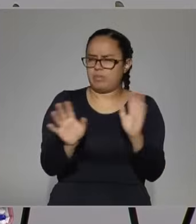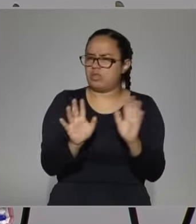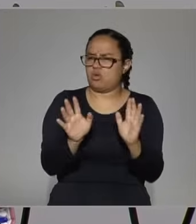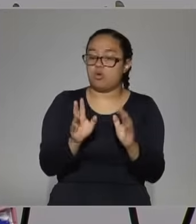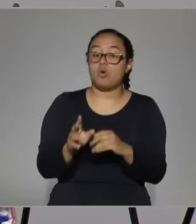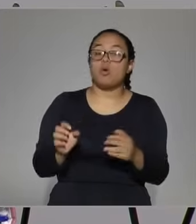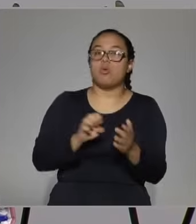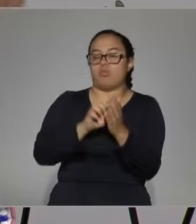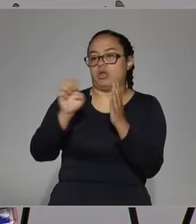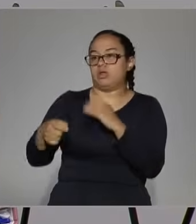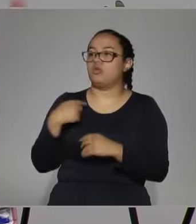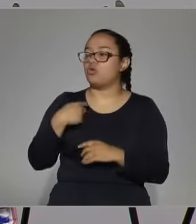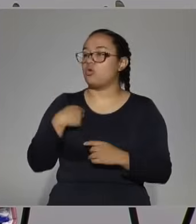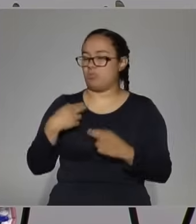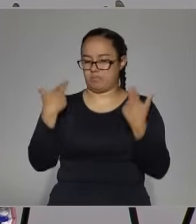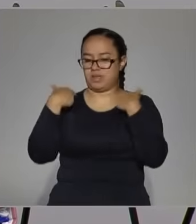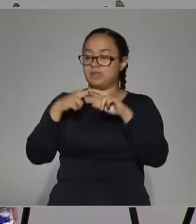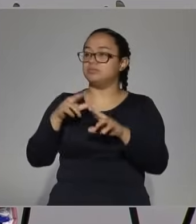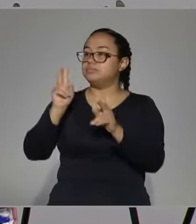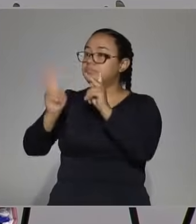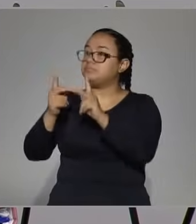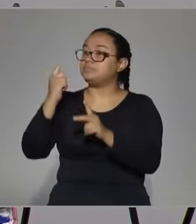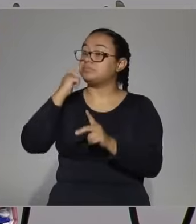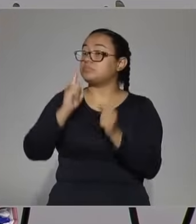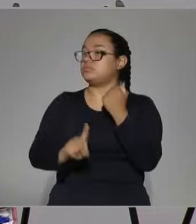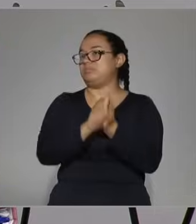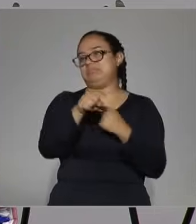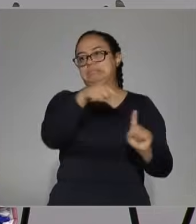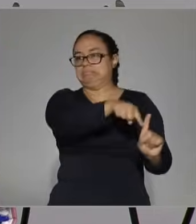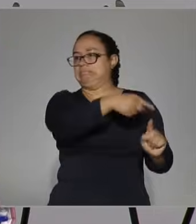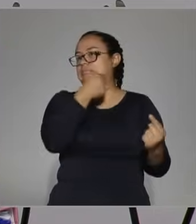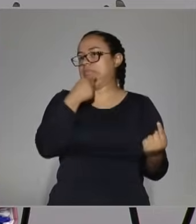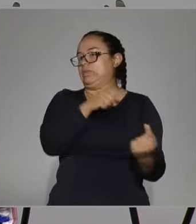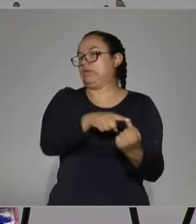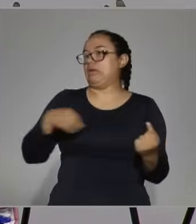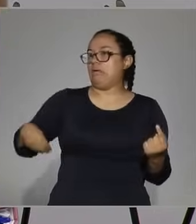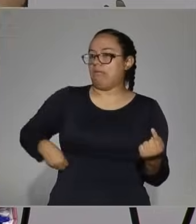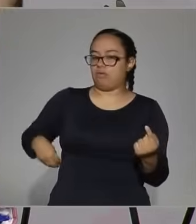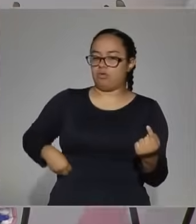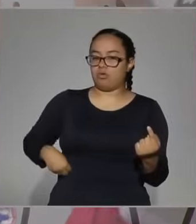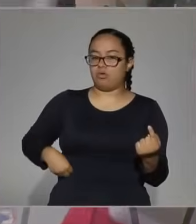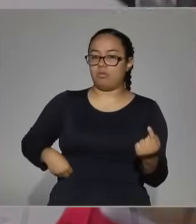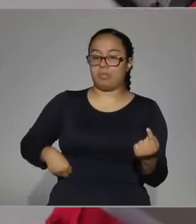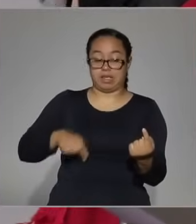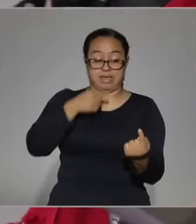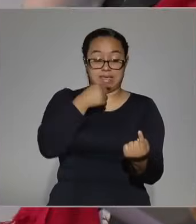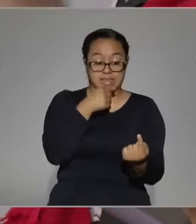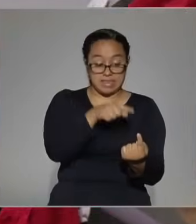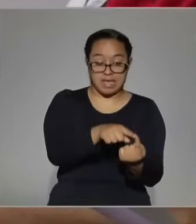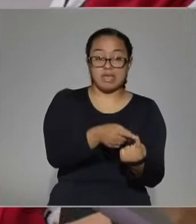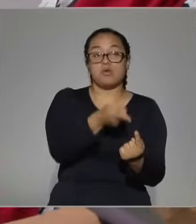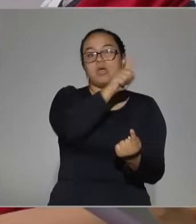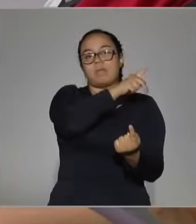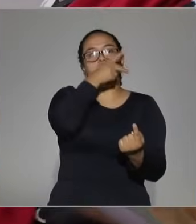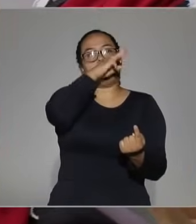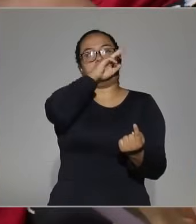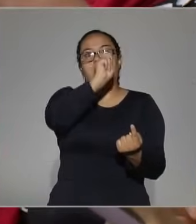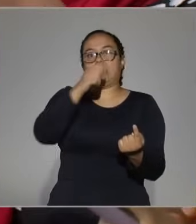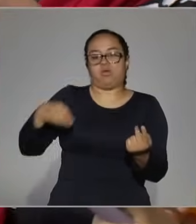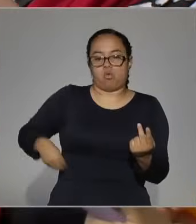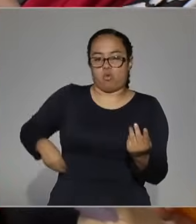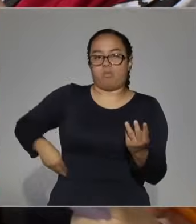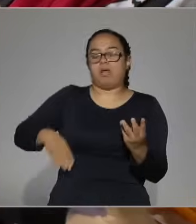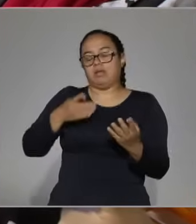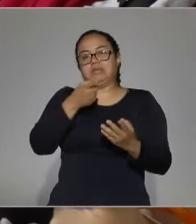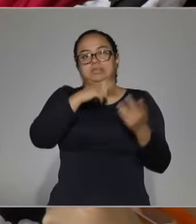tú empiezas diciendo como maestra que el problema es el niño, pues es el niño y sus papás y todos los de atrás, claro, ¿no? Y entonces ya